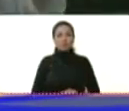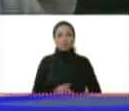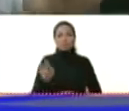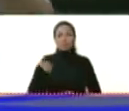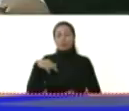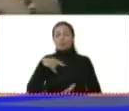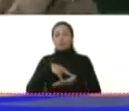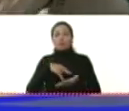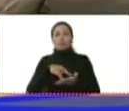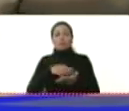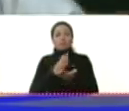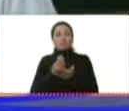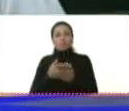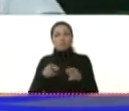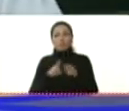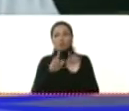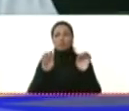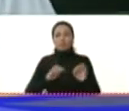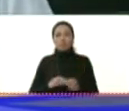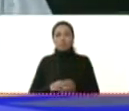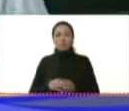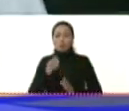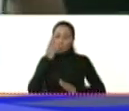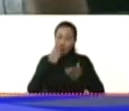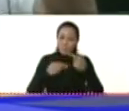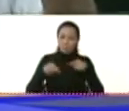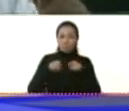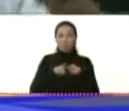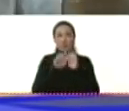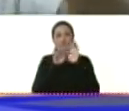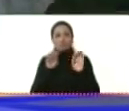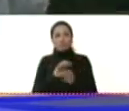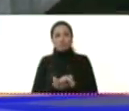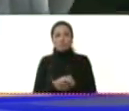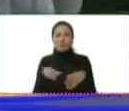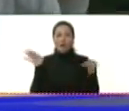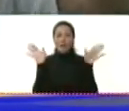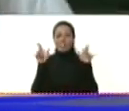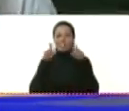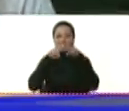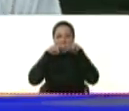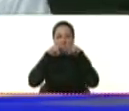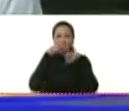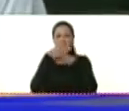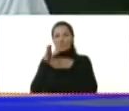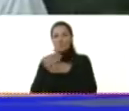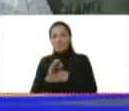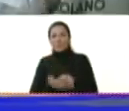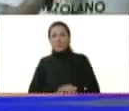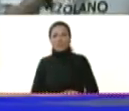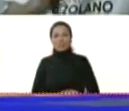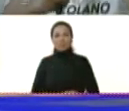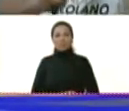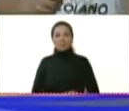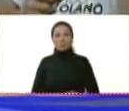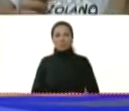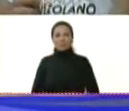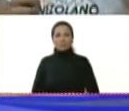Carabobo por siempre y con este humilde soldado Drácula, para lo que salga.